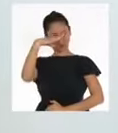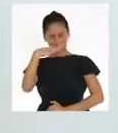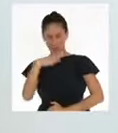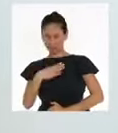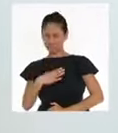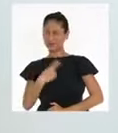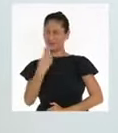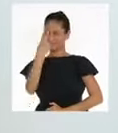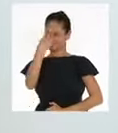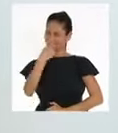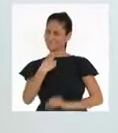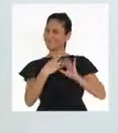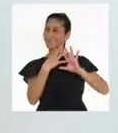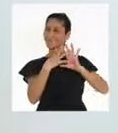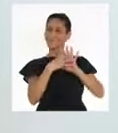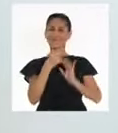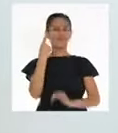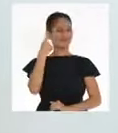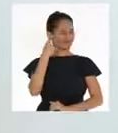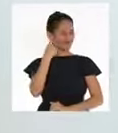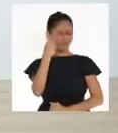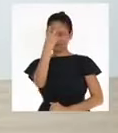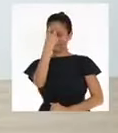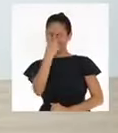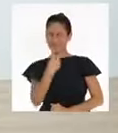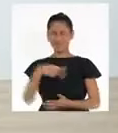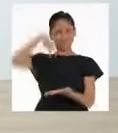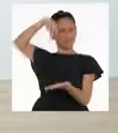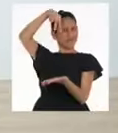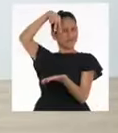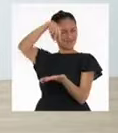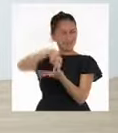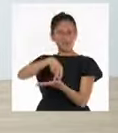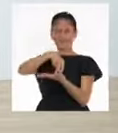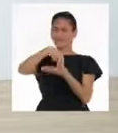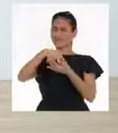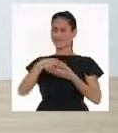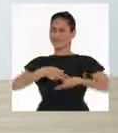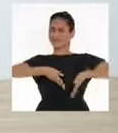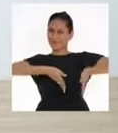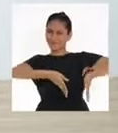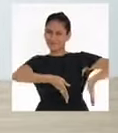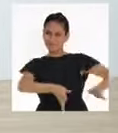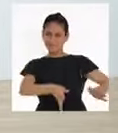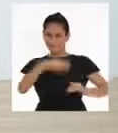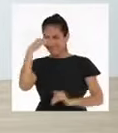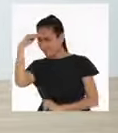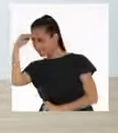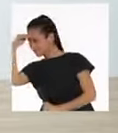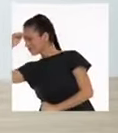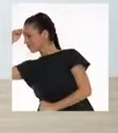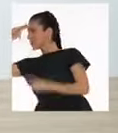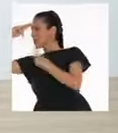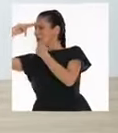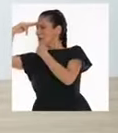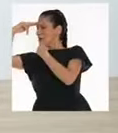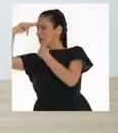ojos, te dejas llevar por mi voz. Y saltamos. Y abrimos. Inhalo. Exhalo.